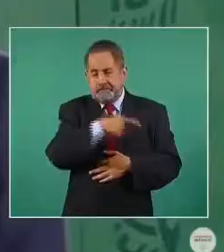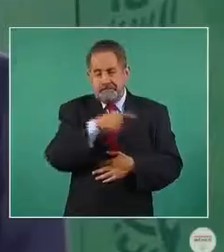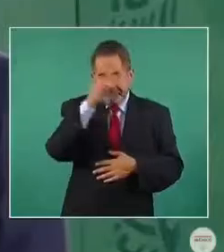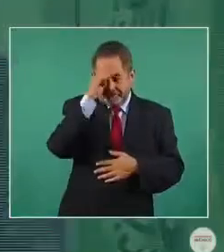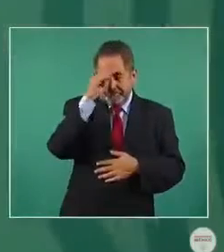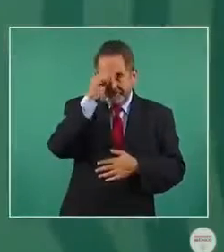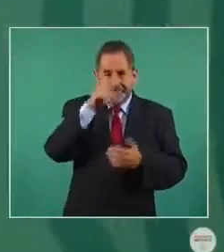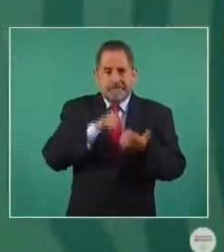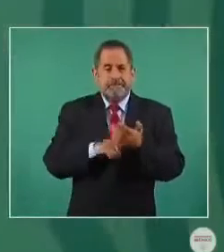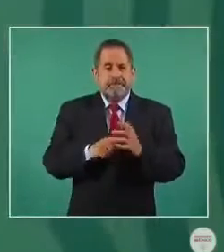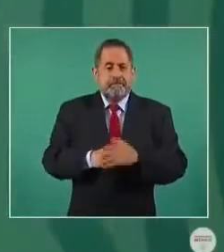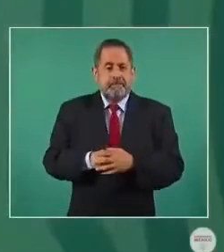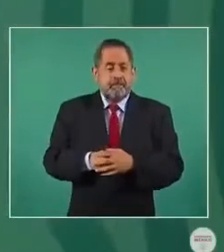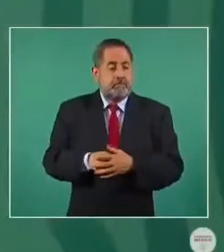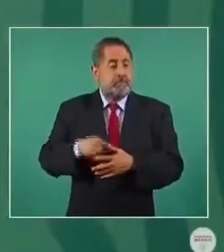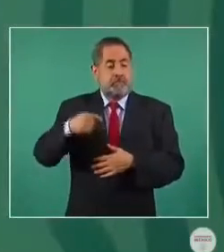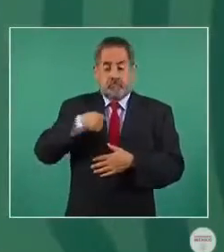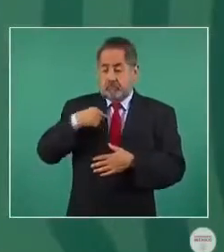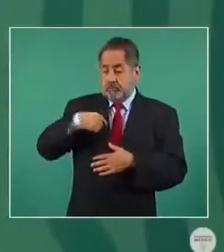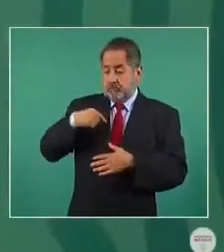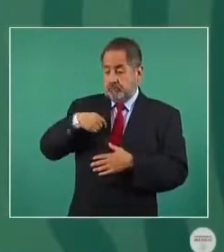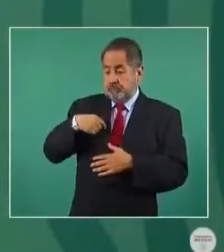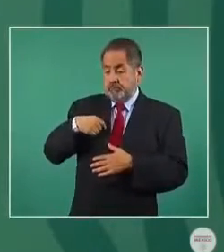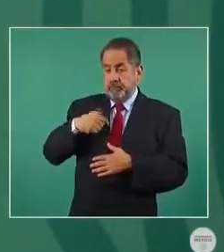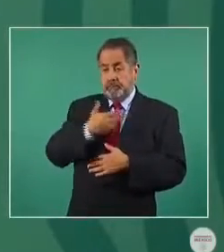que ya una vez que yo me vaya,